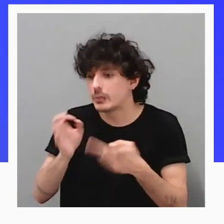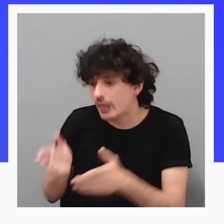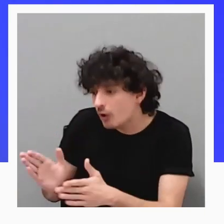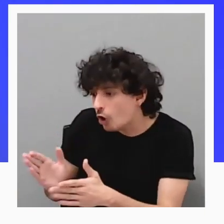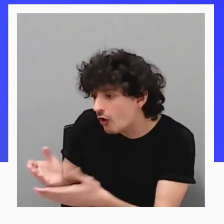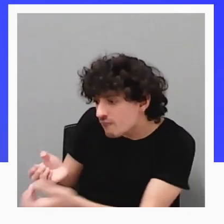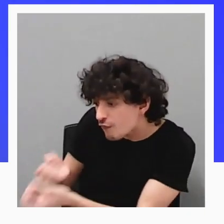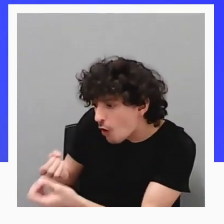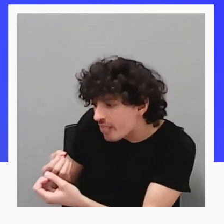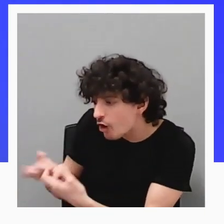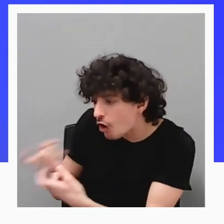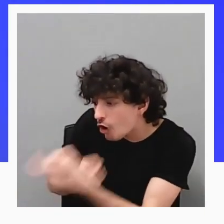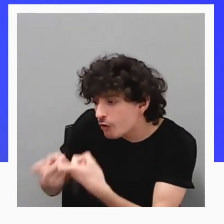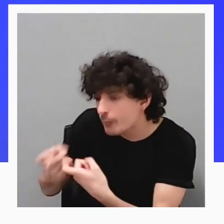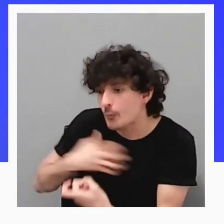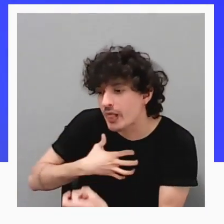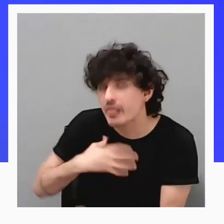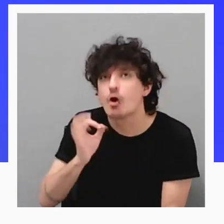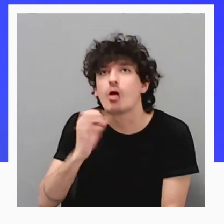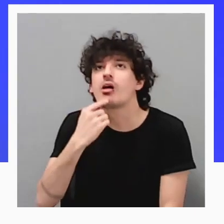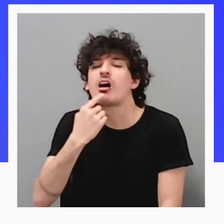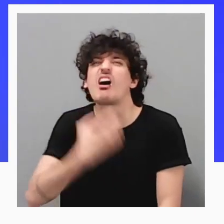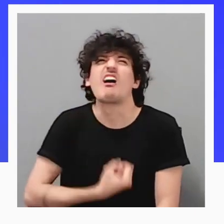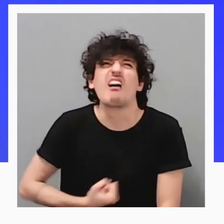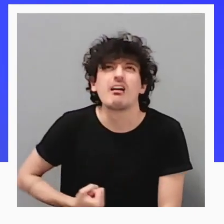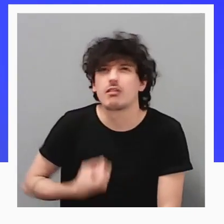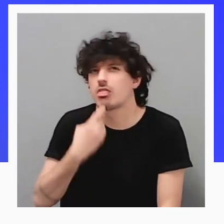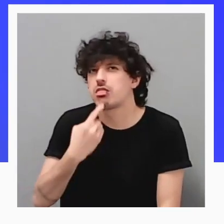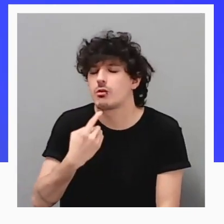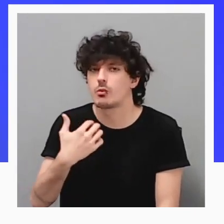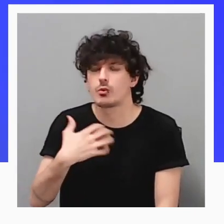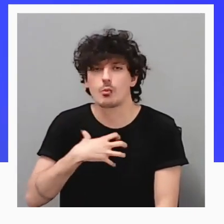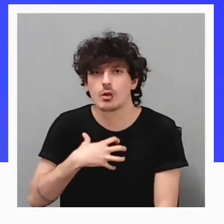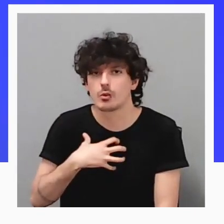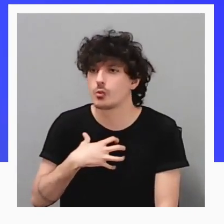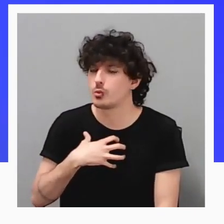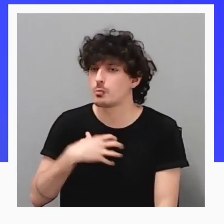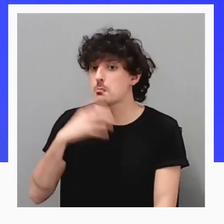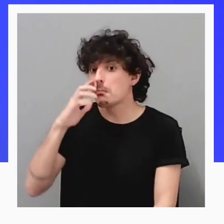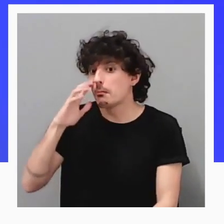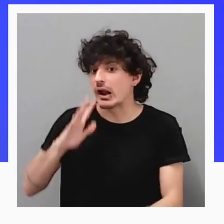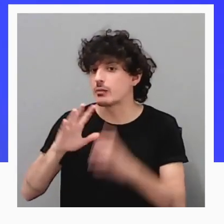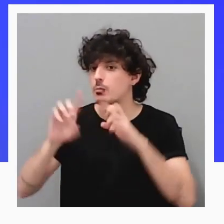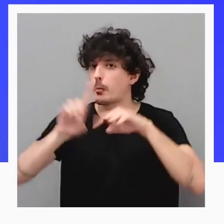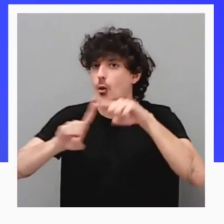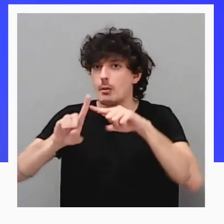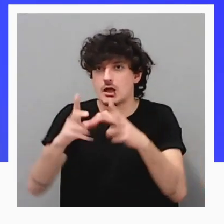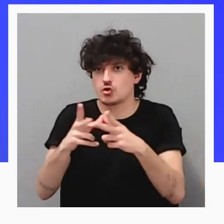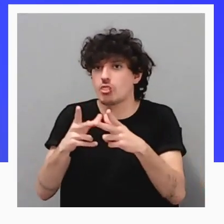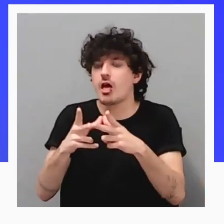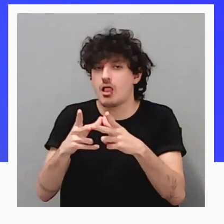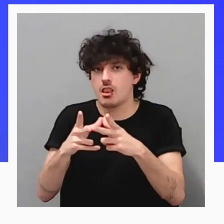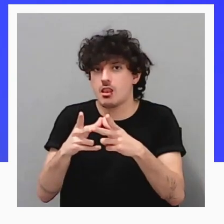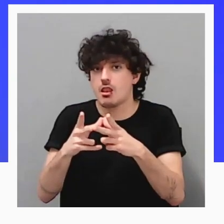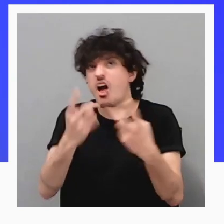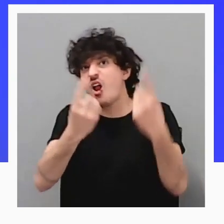decir, tengo hambre. Esto me parecía que era un problema social y muchos de nosotros decían que era